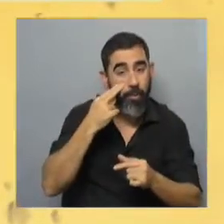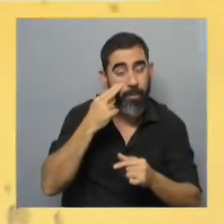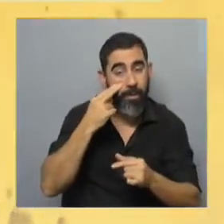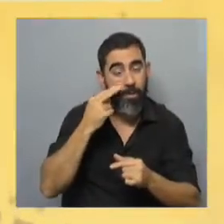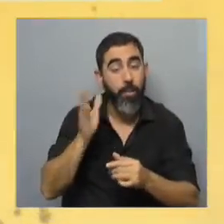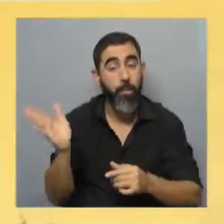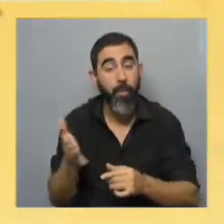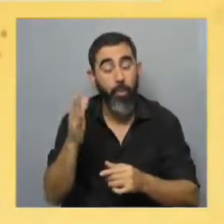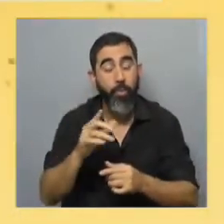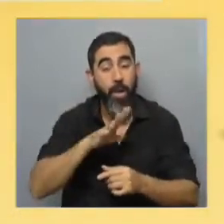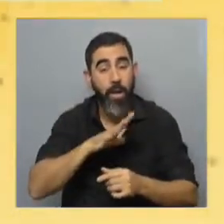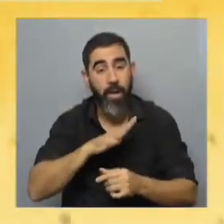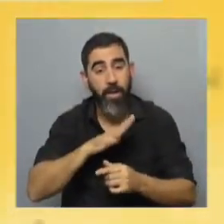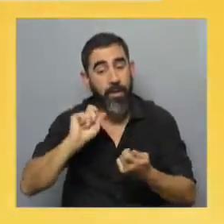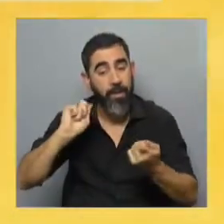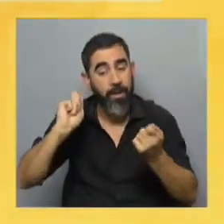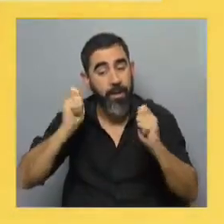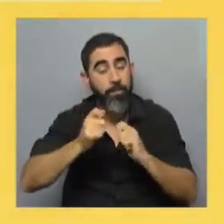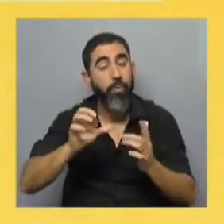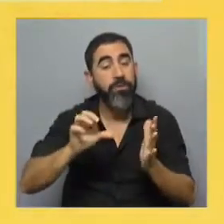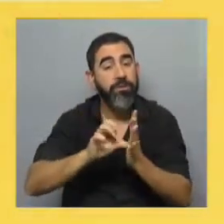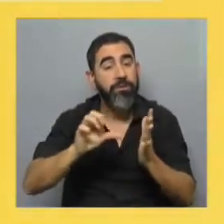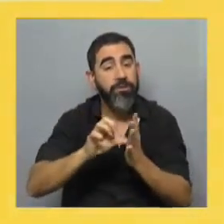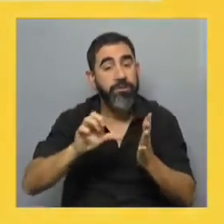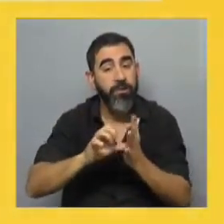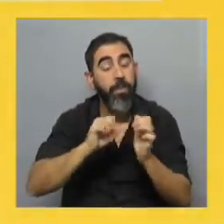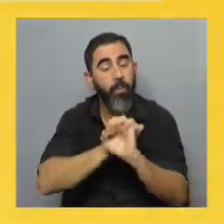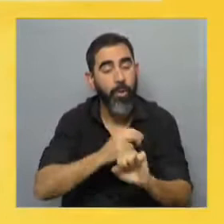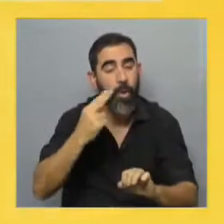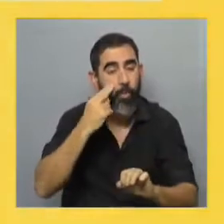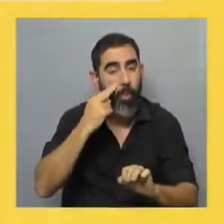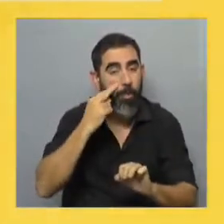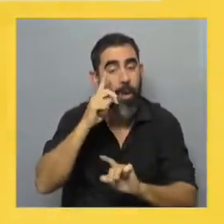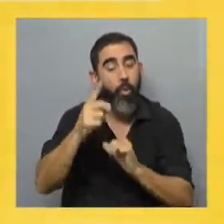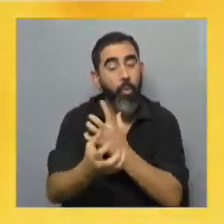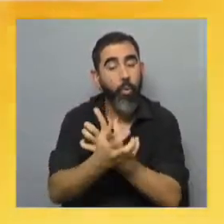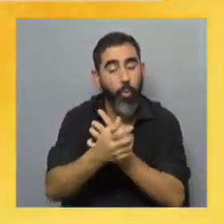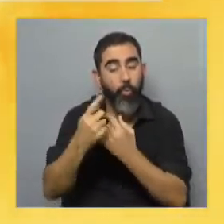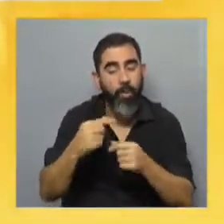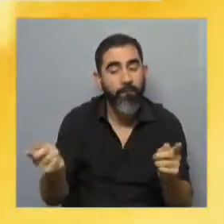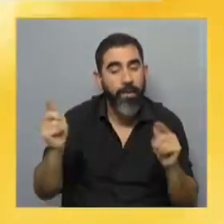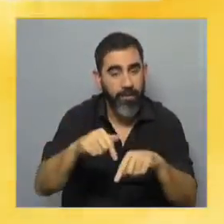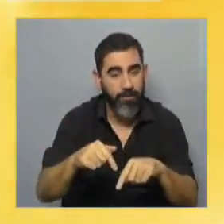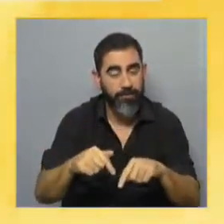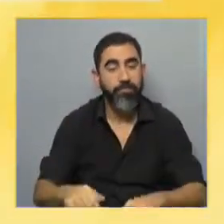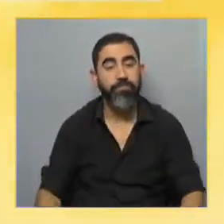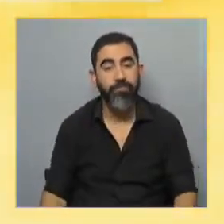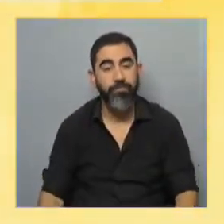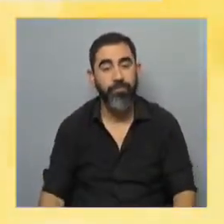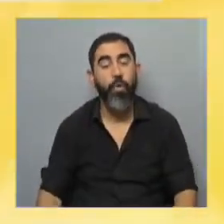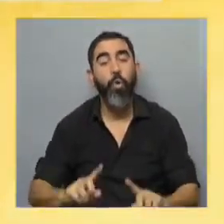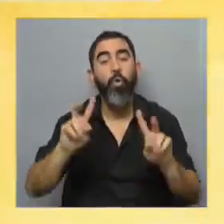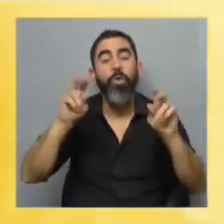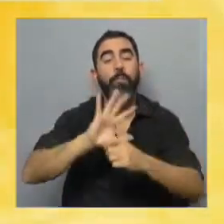de la producción biológica, establece un cambio en el ecosistema que puede generar problemas y aparición de sustancias tóxicas. No sustancias tóxicas de origen